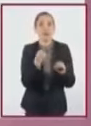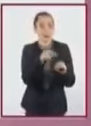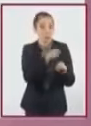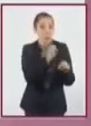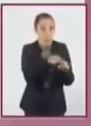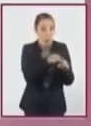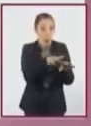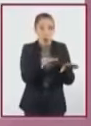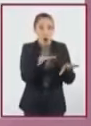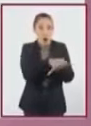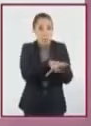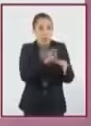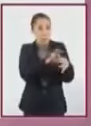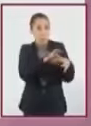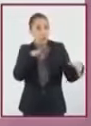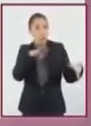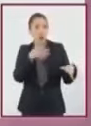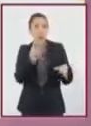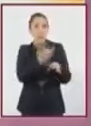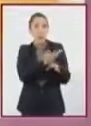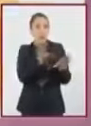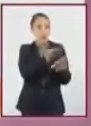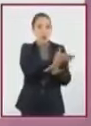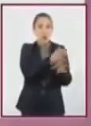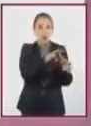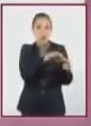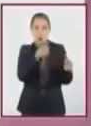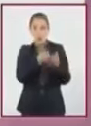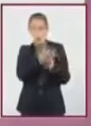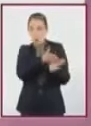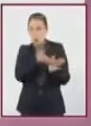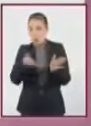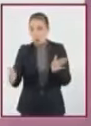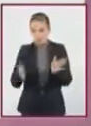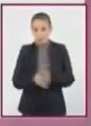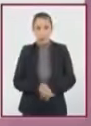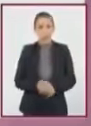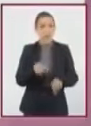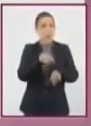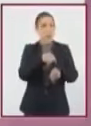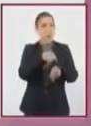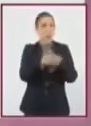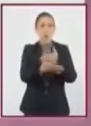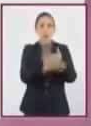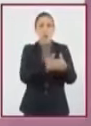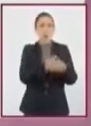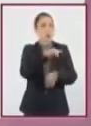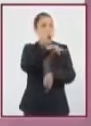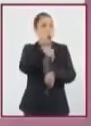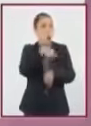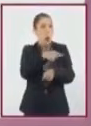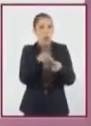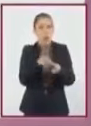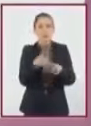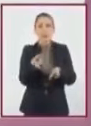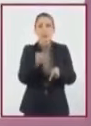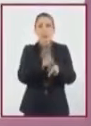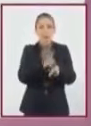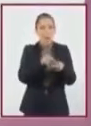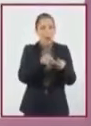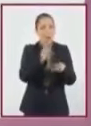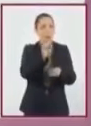cambio en la ruptura con el pasado. Son de corta duración, pueden durar horas,